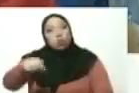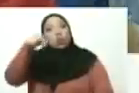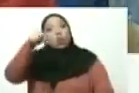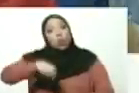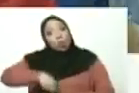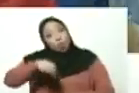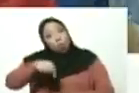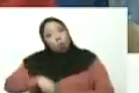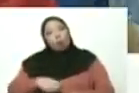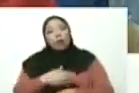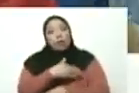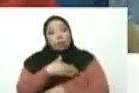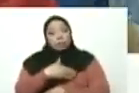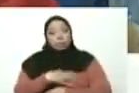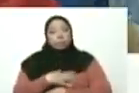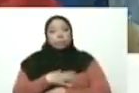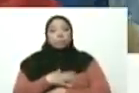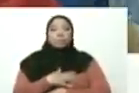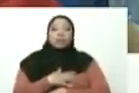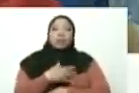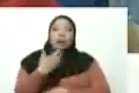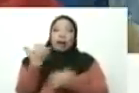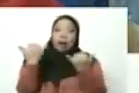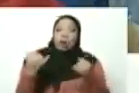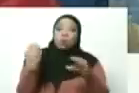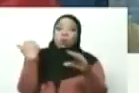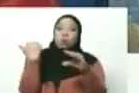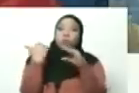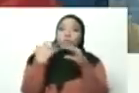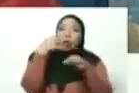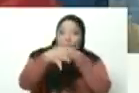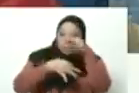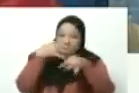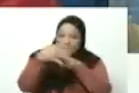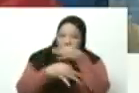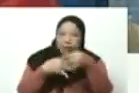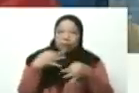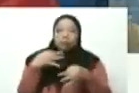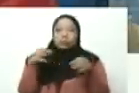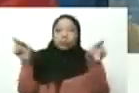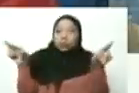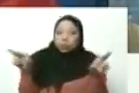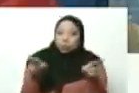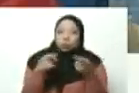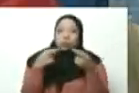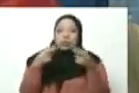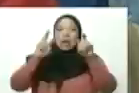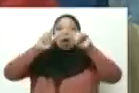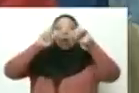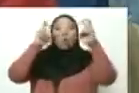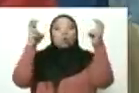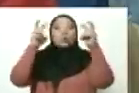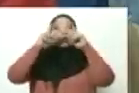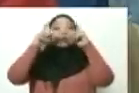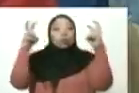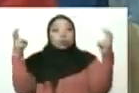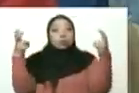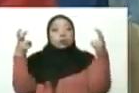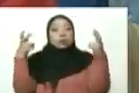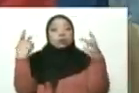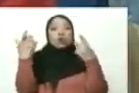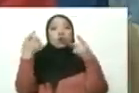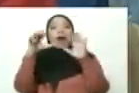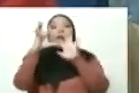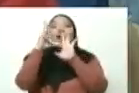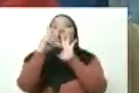hoy queremos hacer mención detallada de un tema que tiene que ver con el combate a la